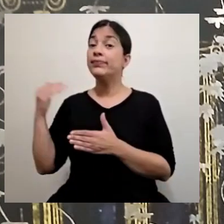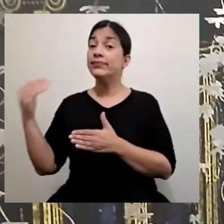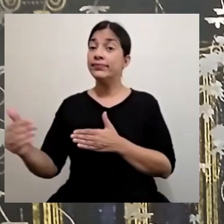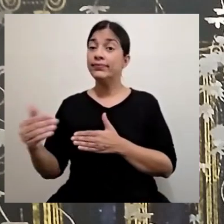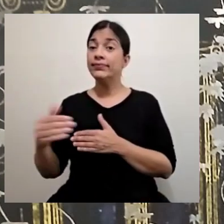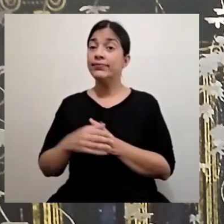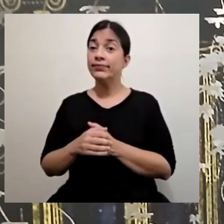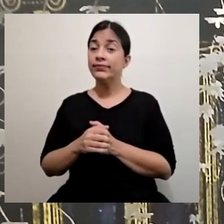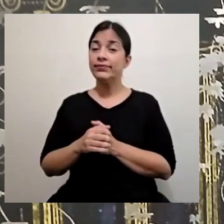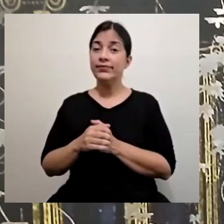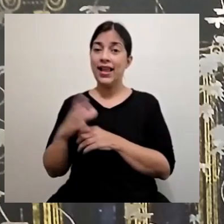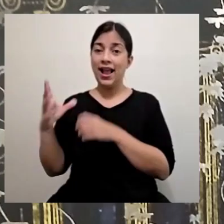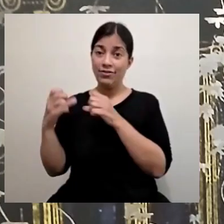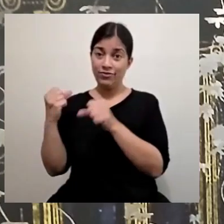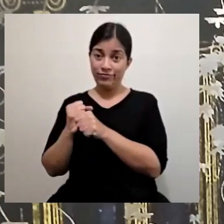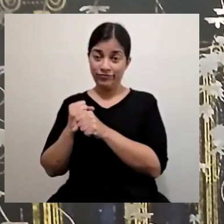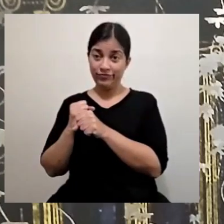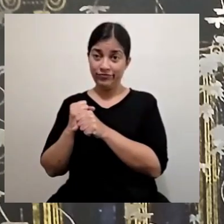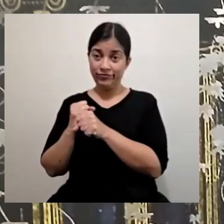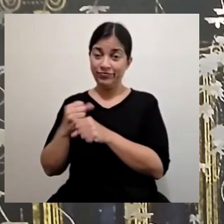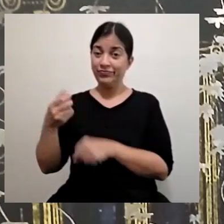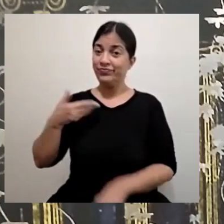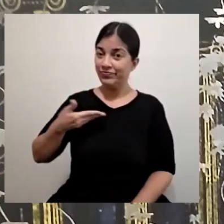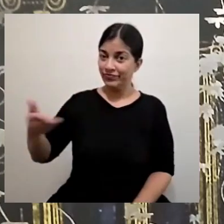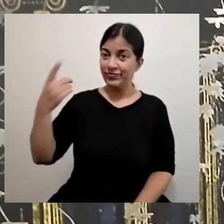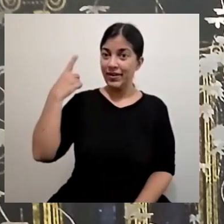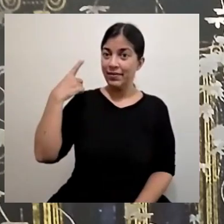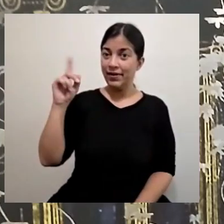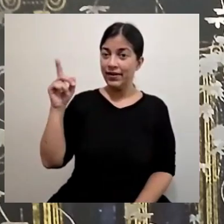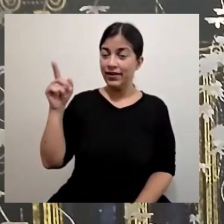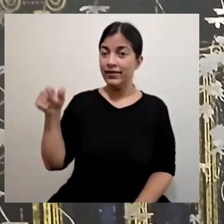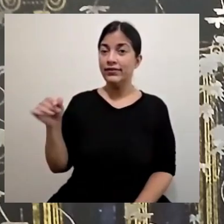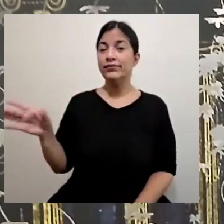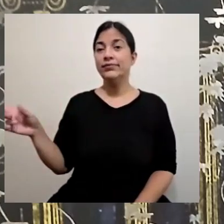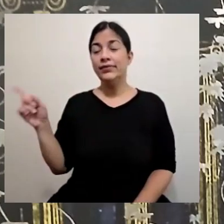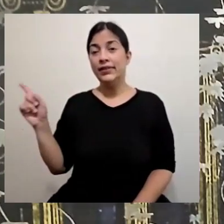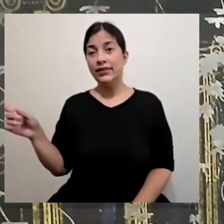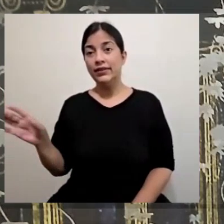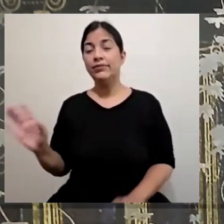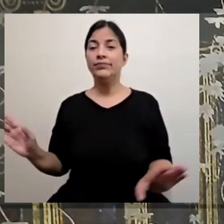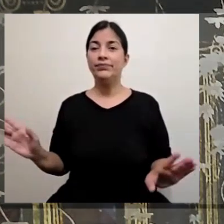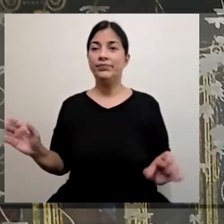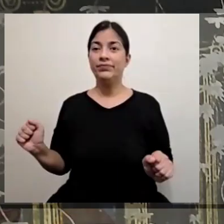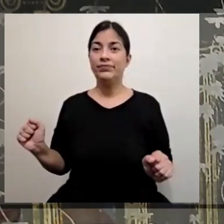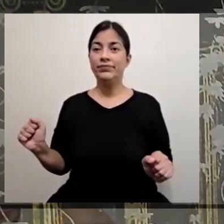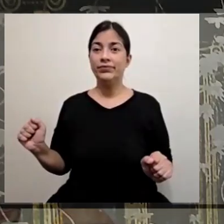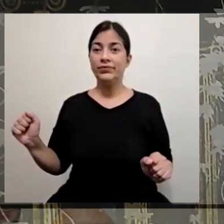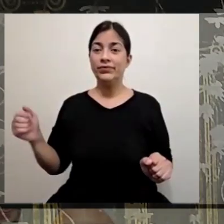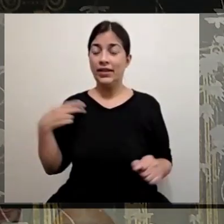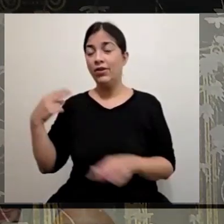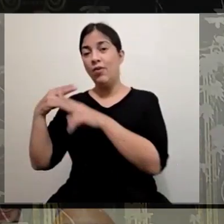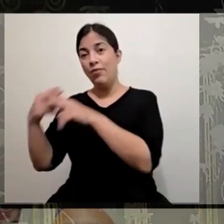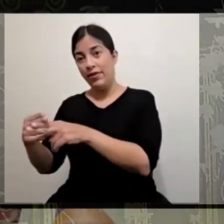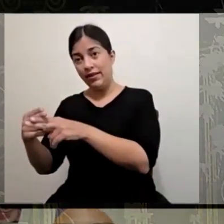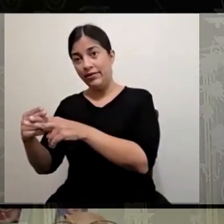al próximo año, me invitó a él lo nombran, bueno, ya cuando él me invitó lo habían nombrado director del Ballet Nacional